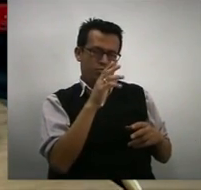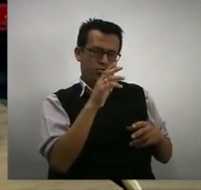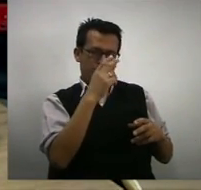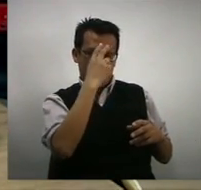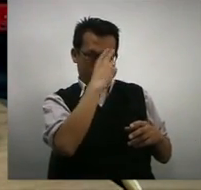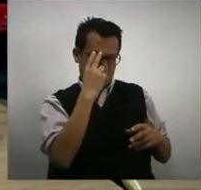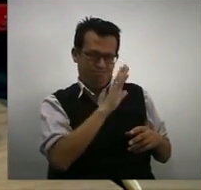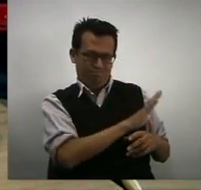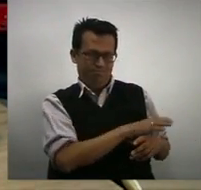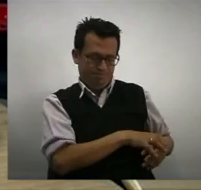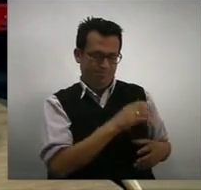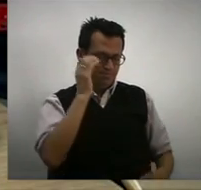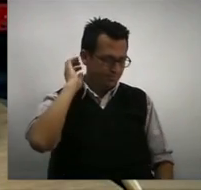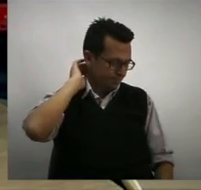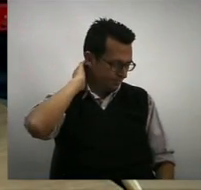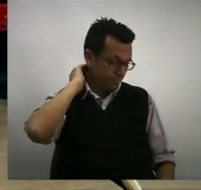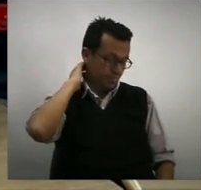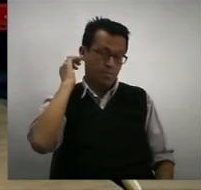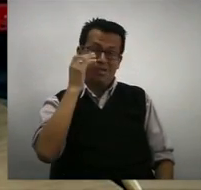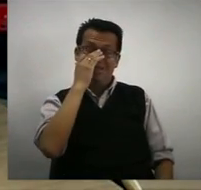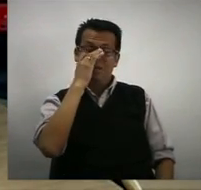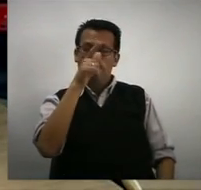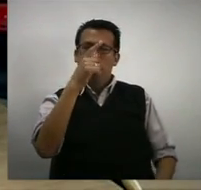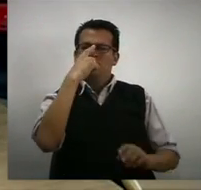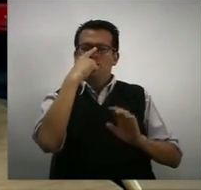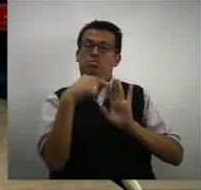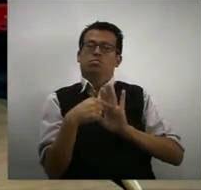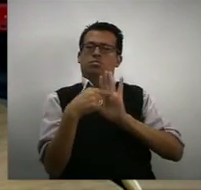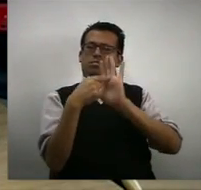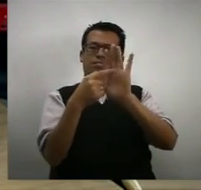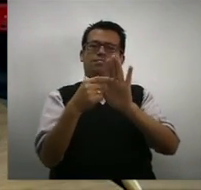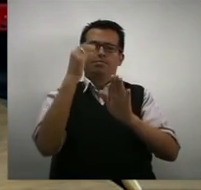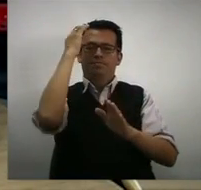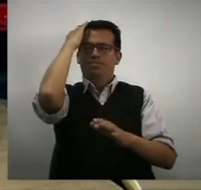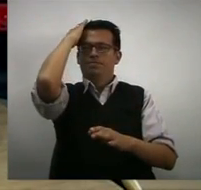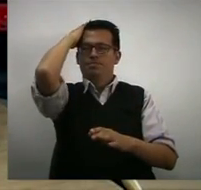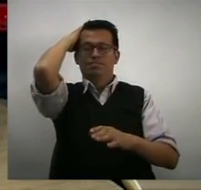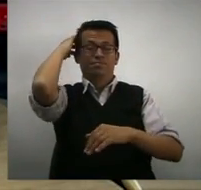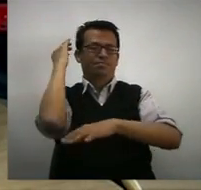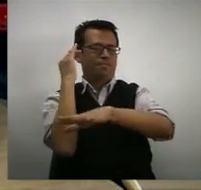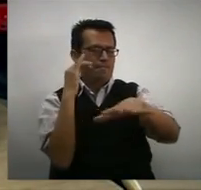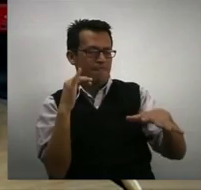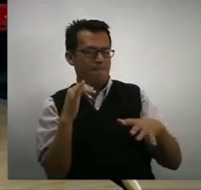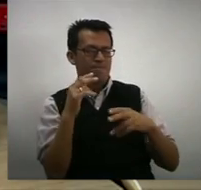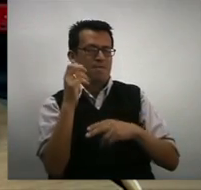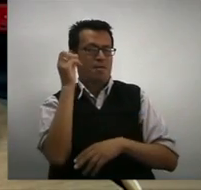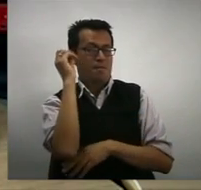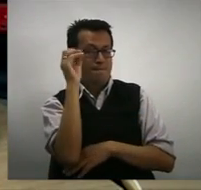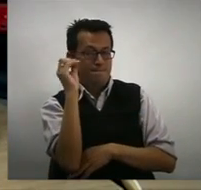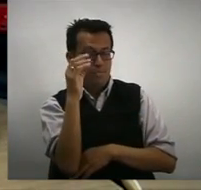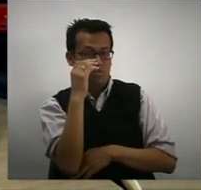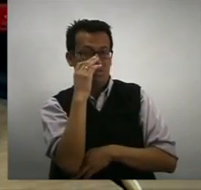entonces es importante reseñar que la manera en que está escrita la ponencia tiene varias